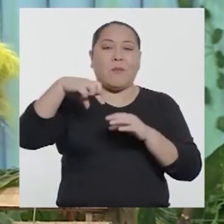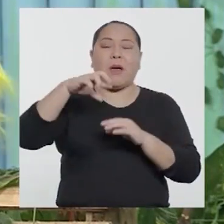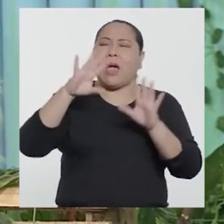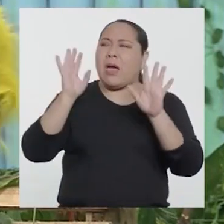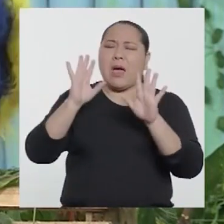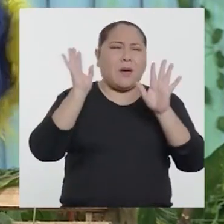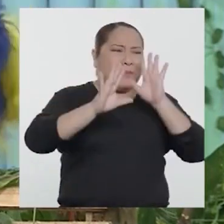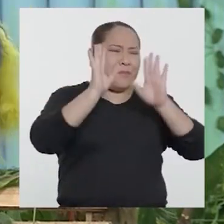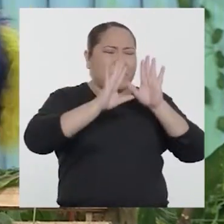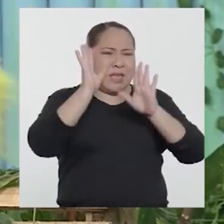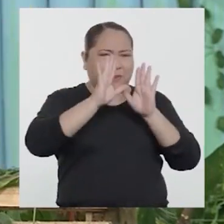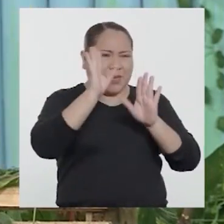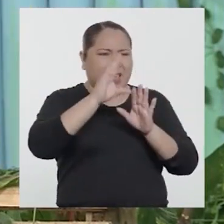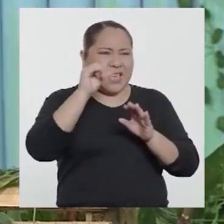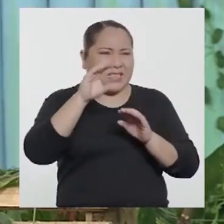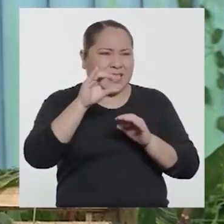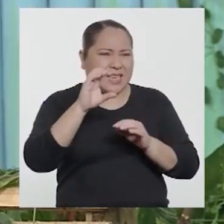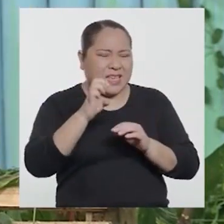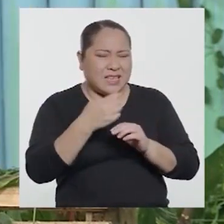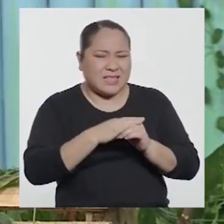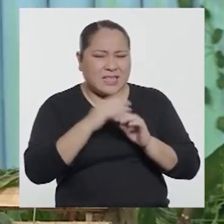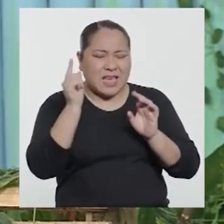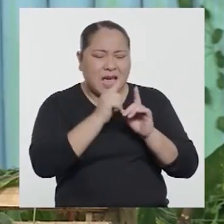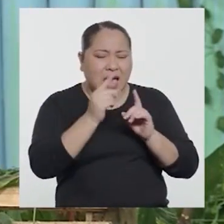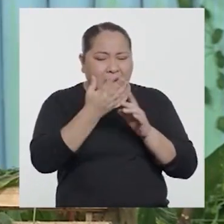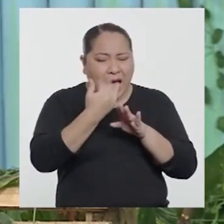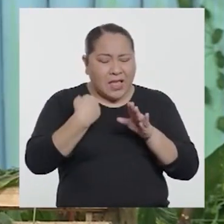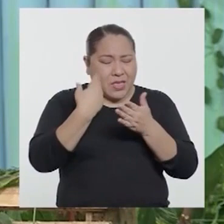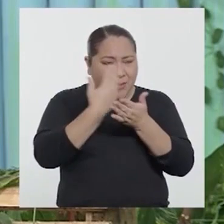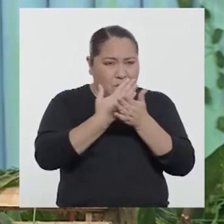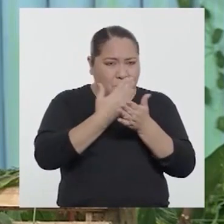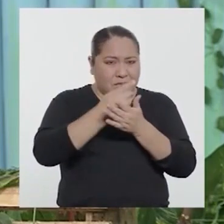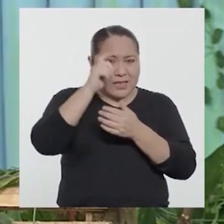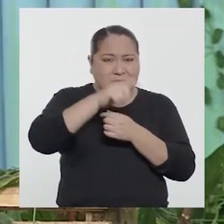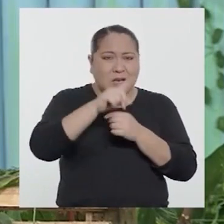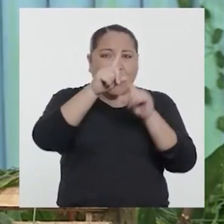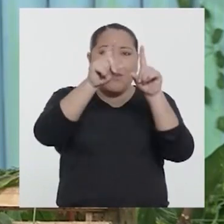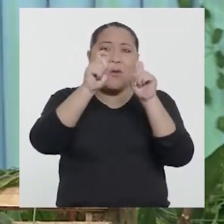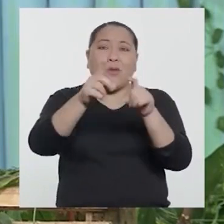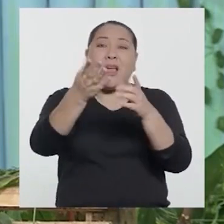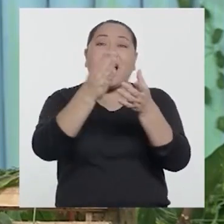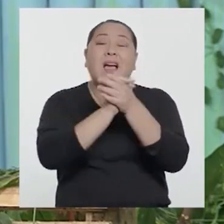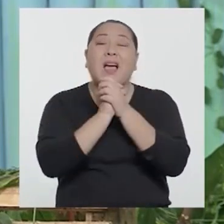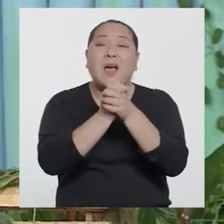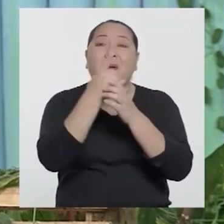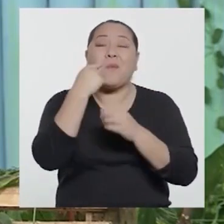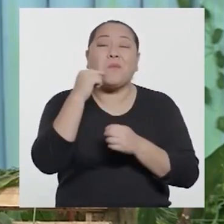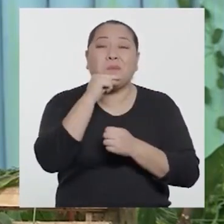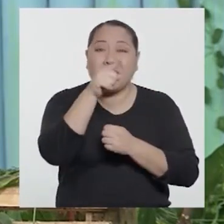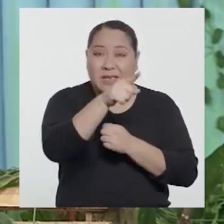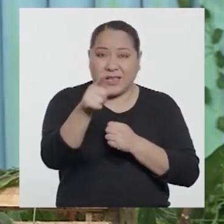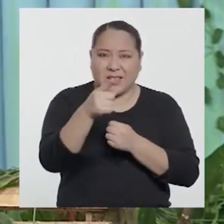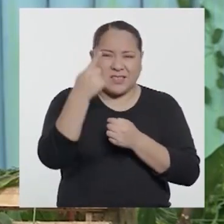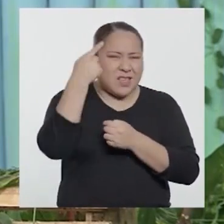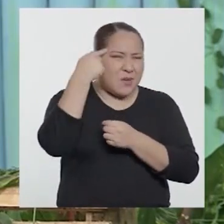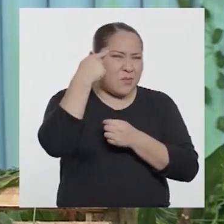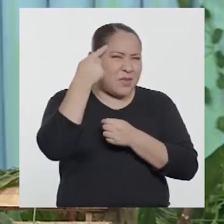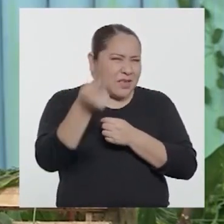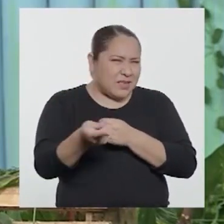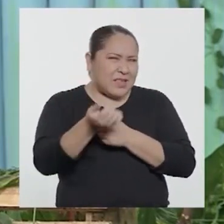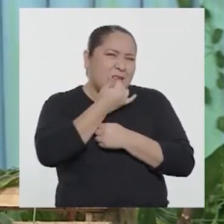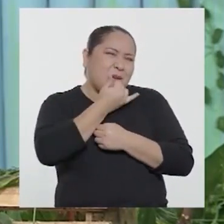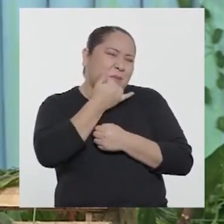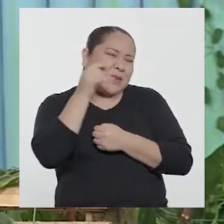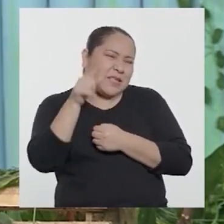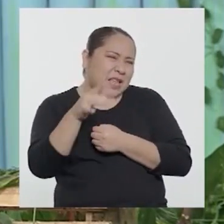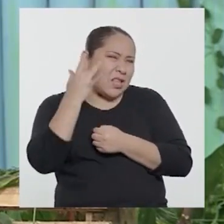¡Oh, espera, espera, Chechi! ¿Mm? Chechi, antes de probarlo, tenemos que preguntar a nuestras amigas y amigos qué creen que